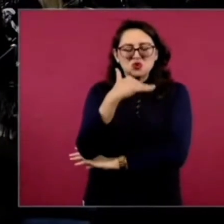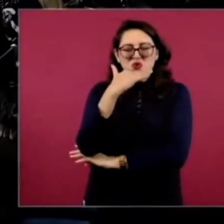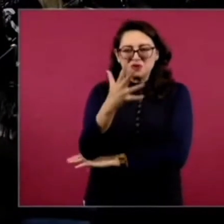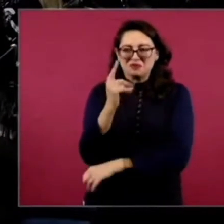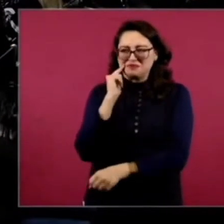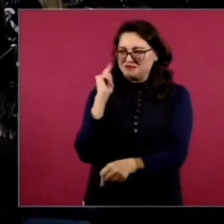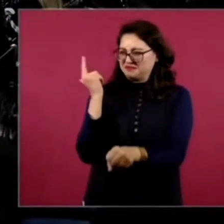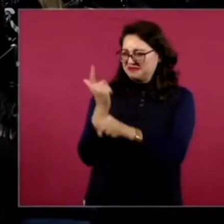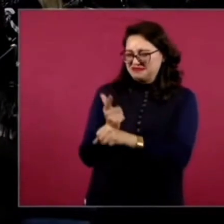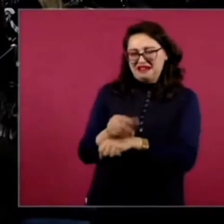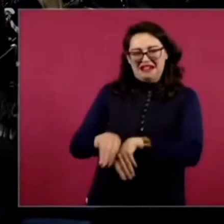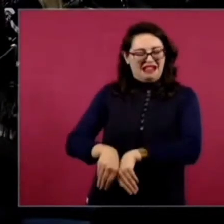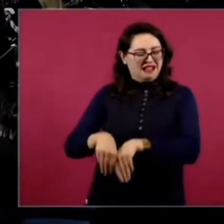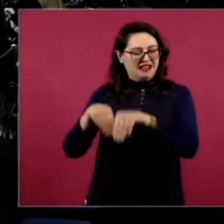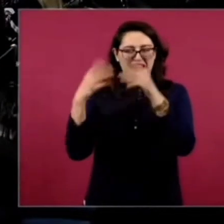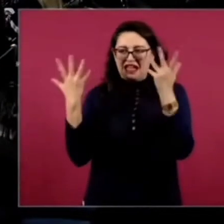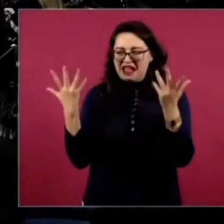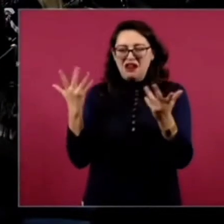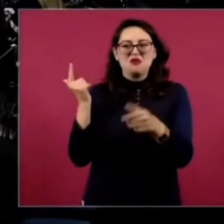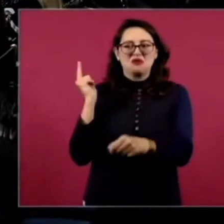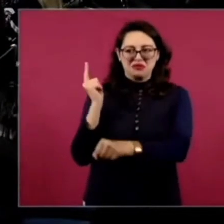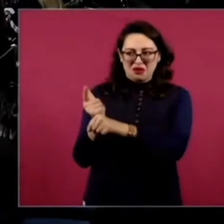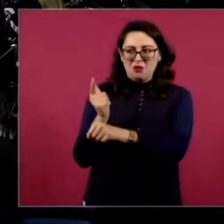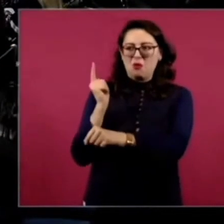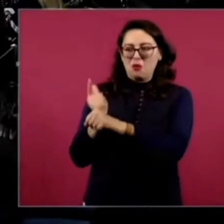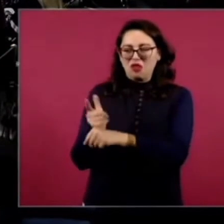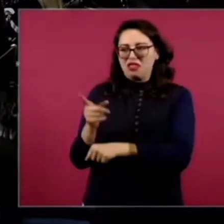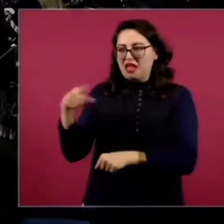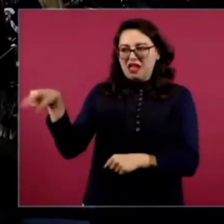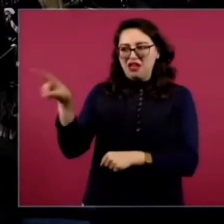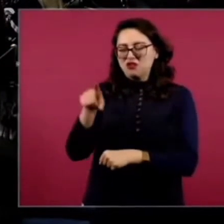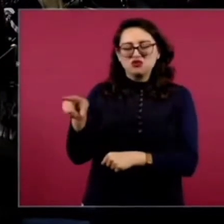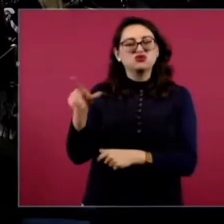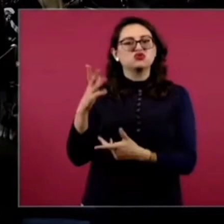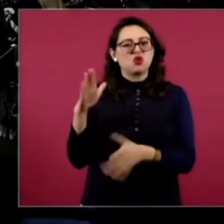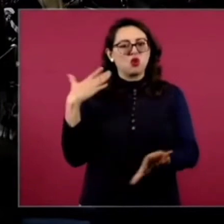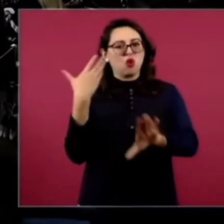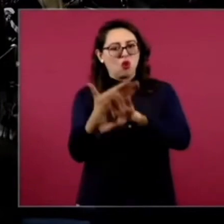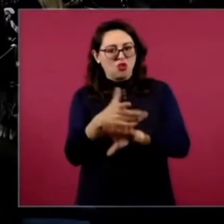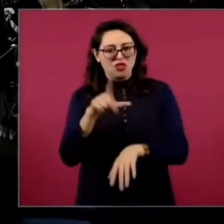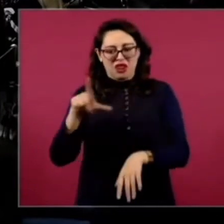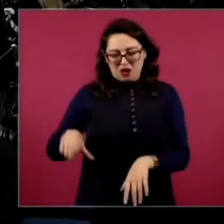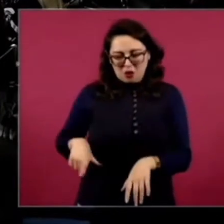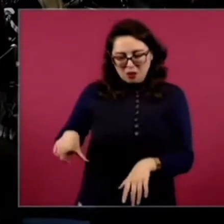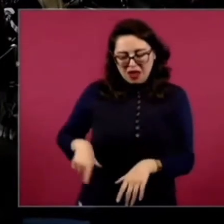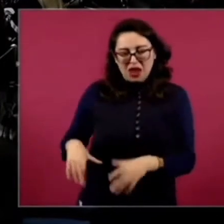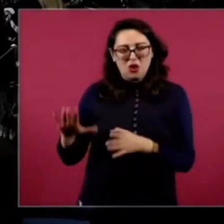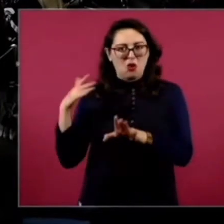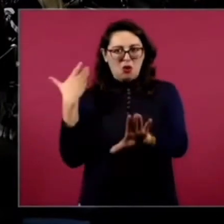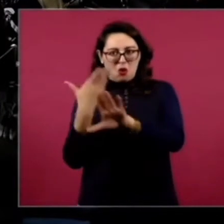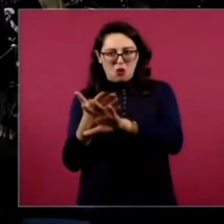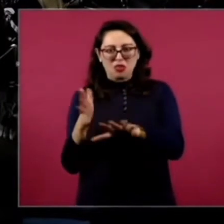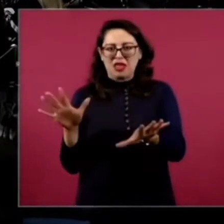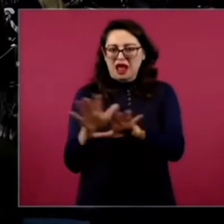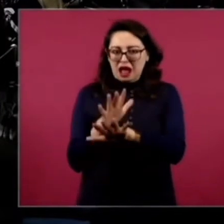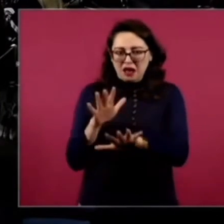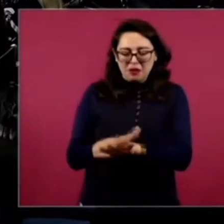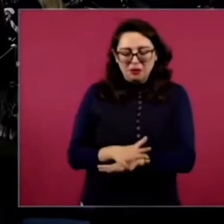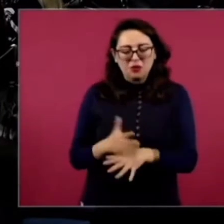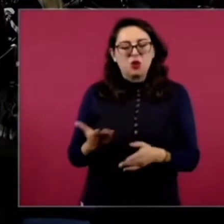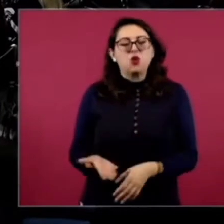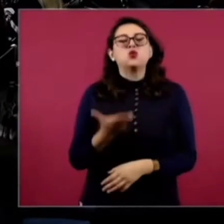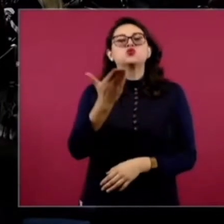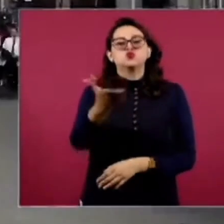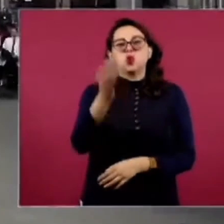muy clara la confrontación que se tiene contra el gobierno de la transformación, contra los propios cambios? Usted ya ha señalado cuál